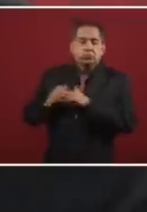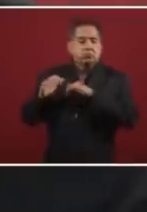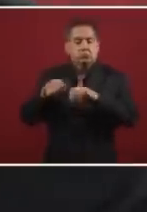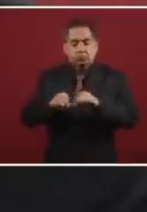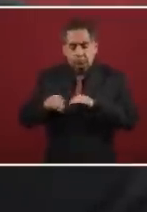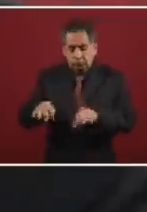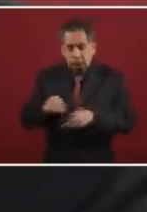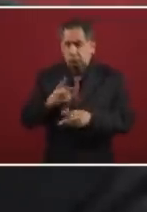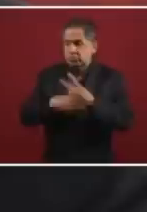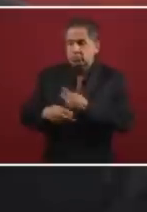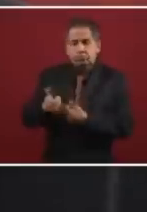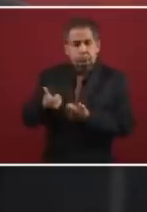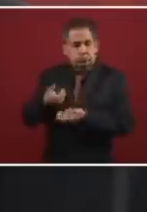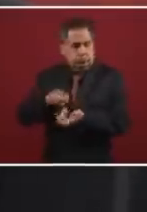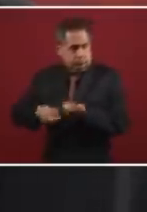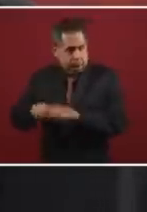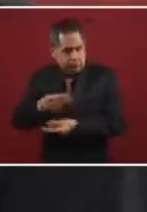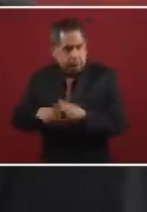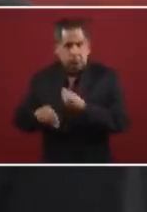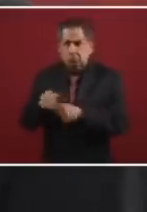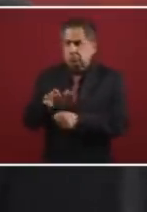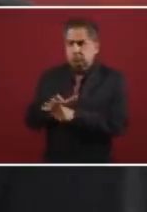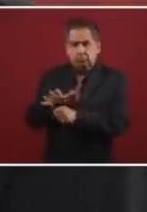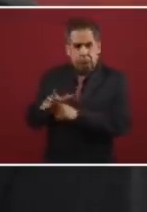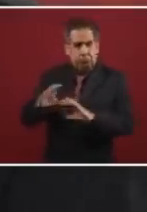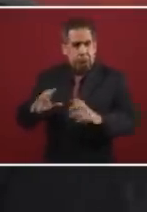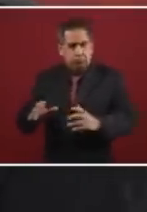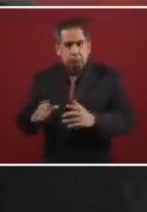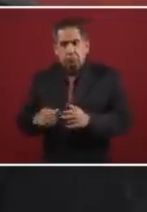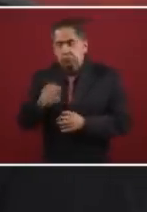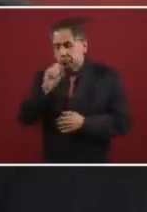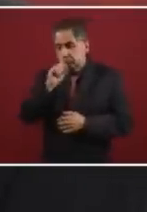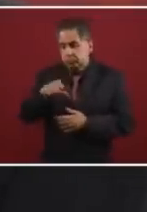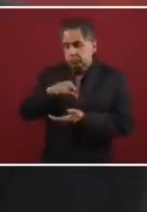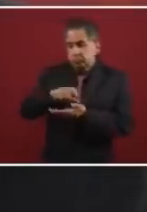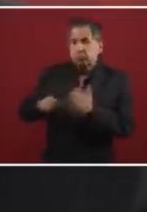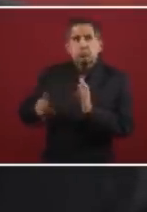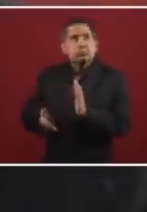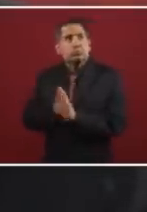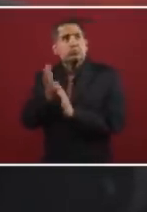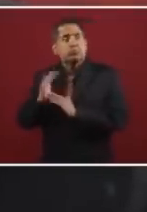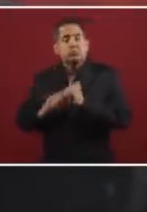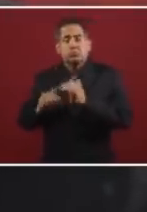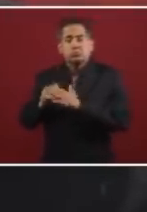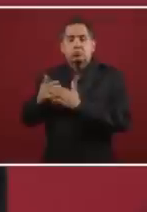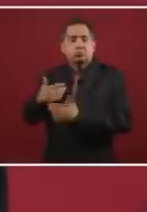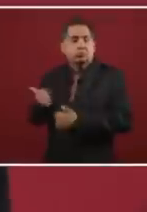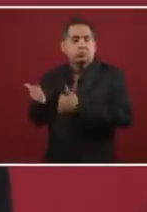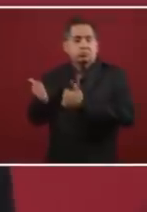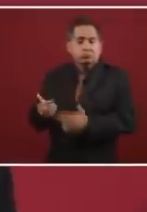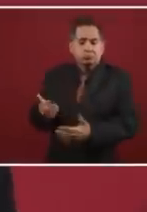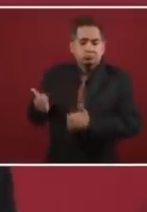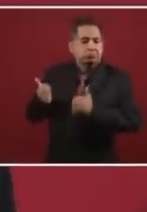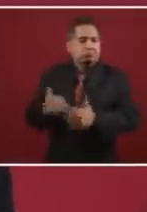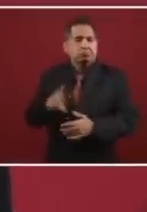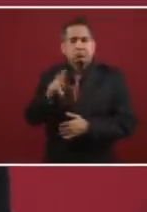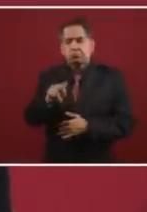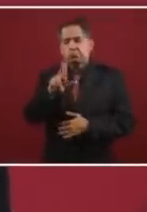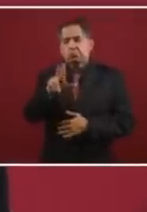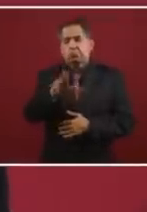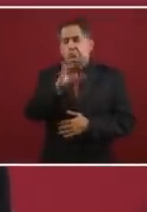a la región beneficia a la localidad inclusive en las compras y en la construcción los proveedores en un 85 por ciento